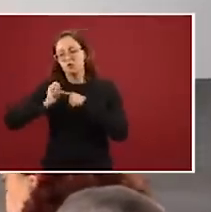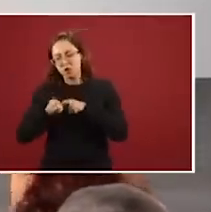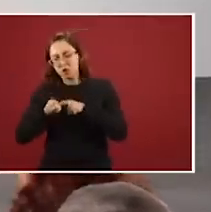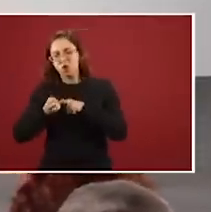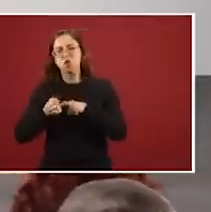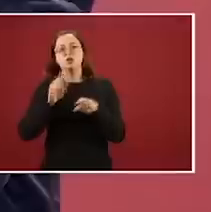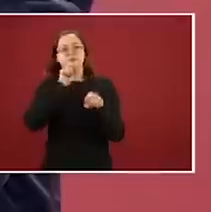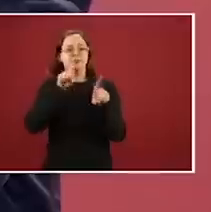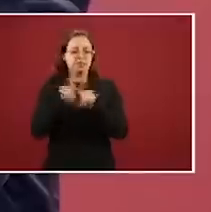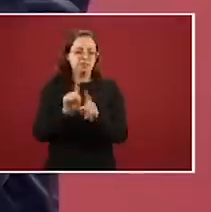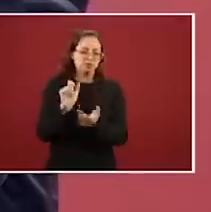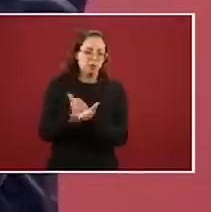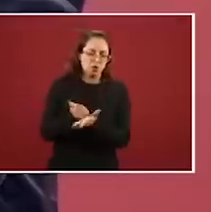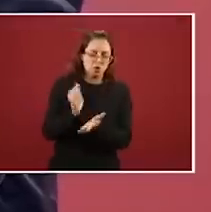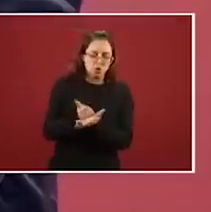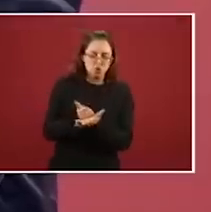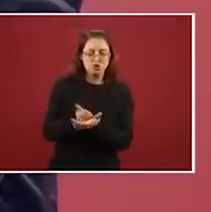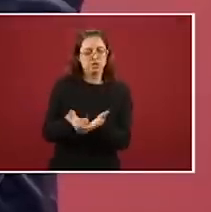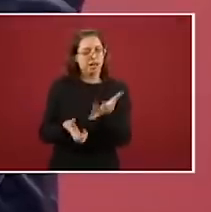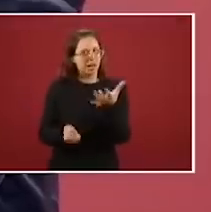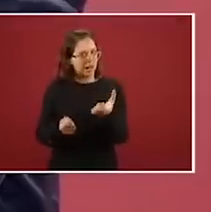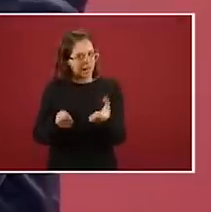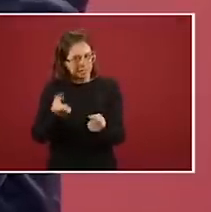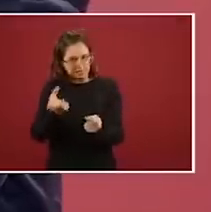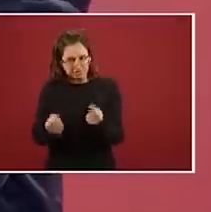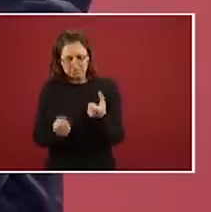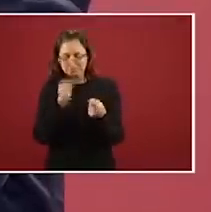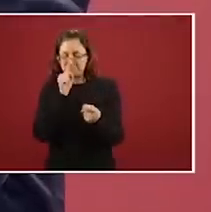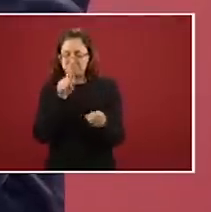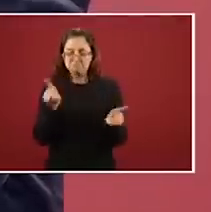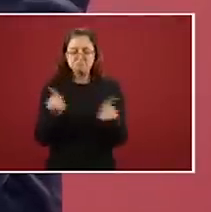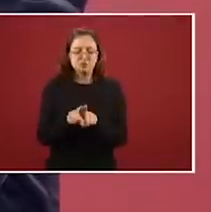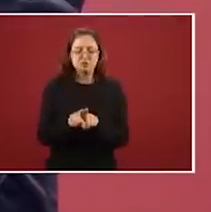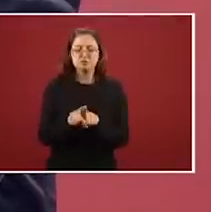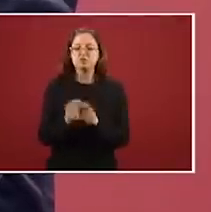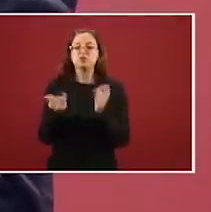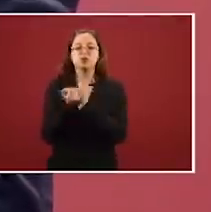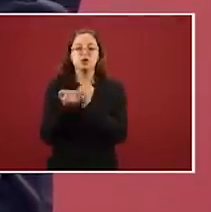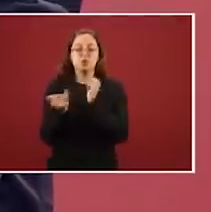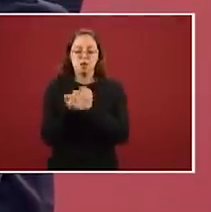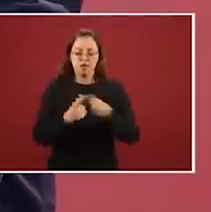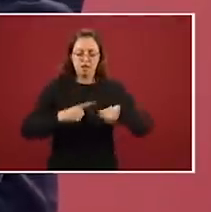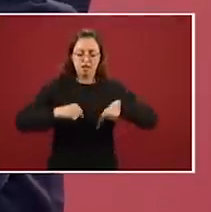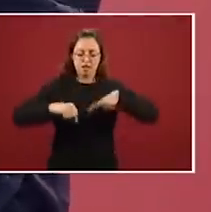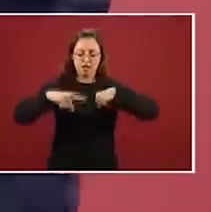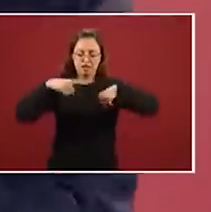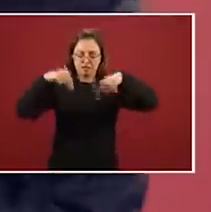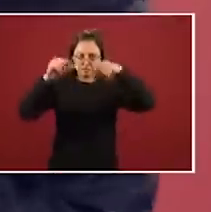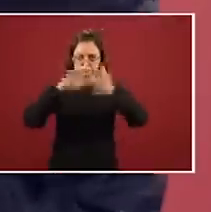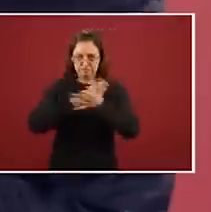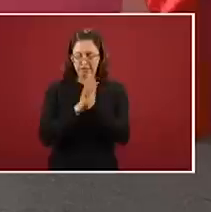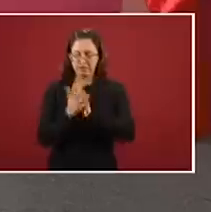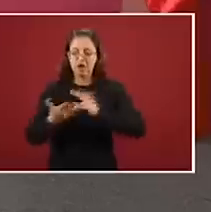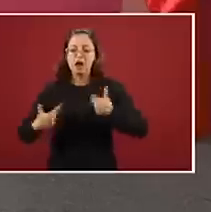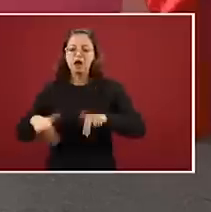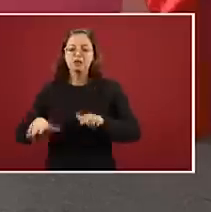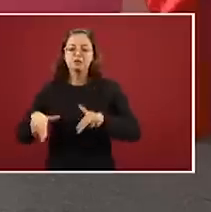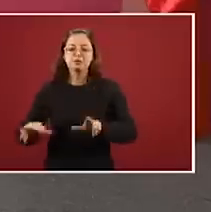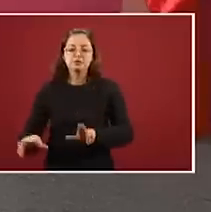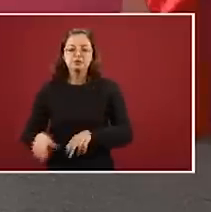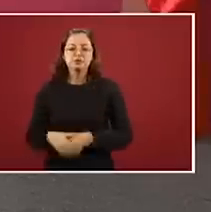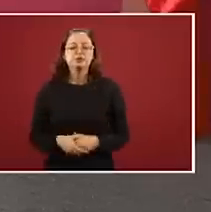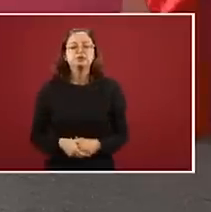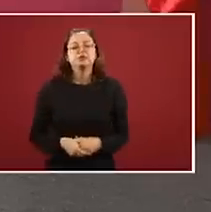arroz, y en el caso de la leche y el trigo harinero. Bueno, eso es